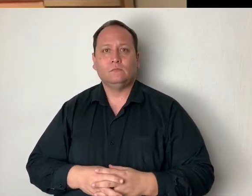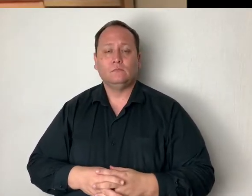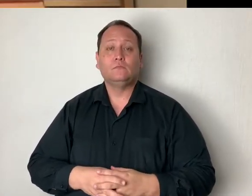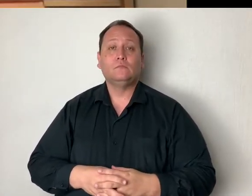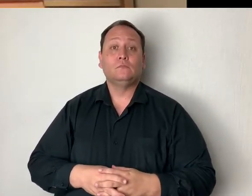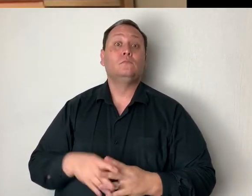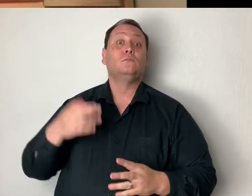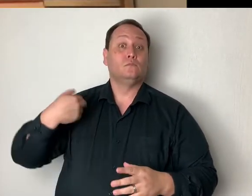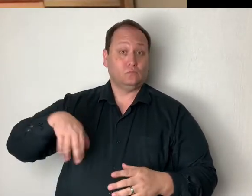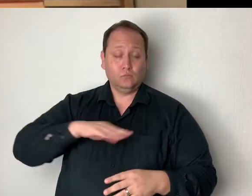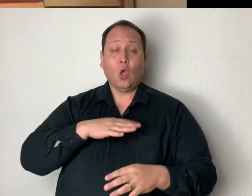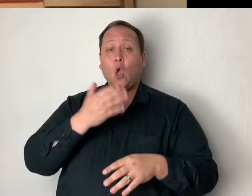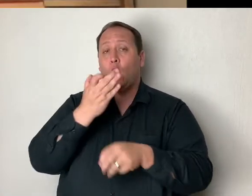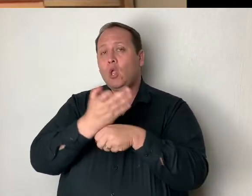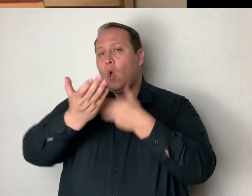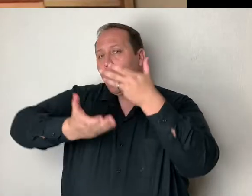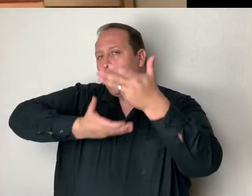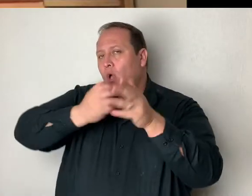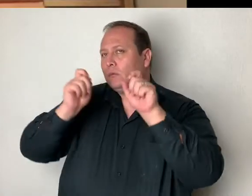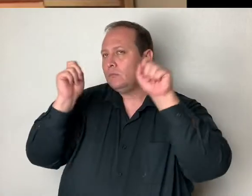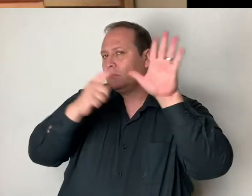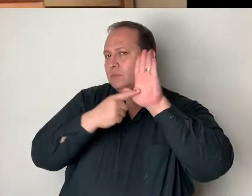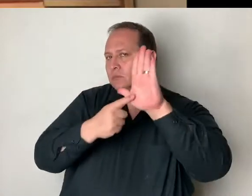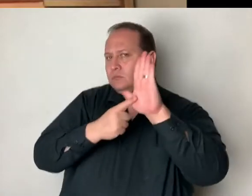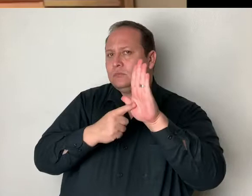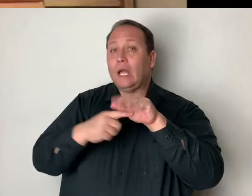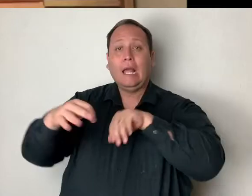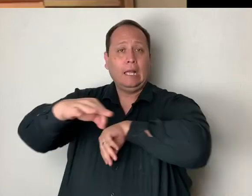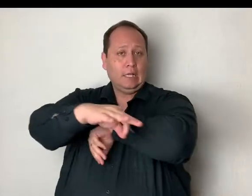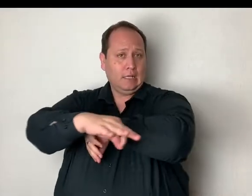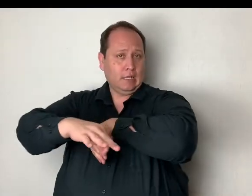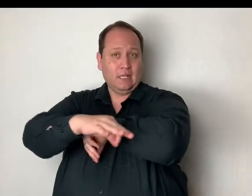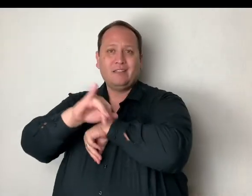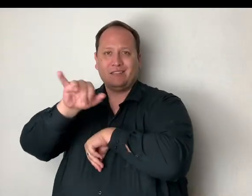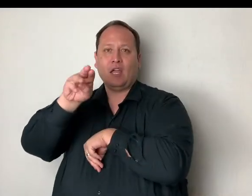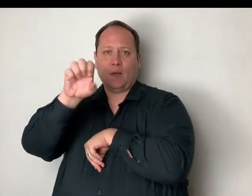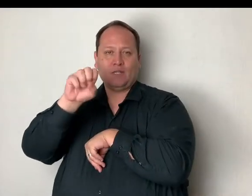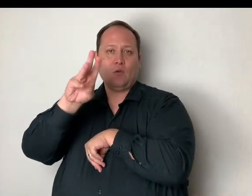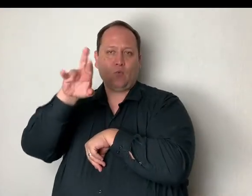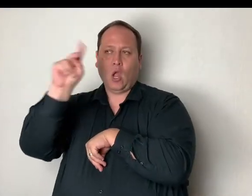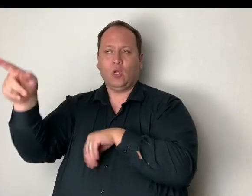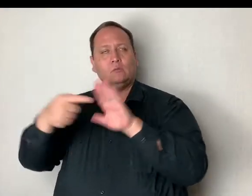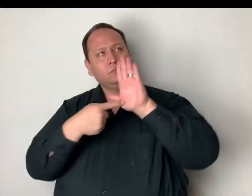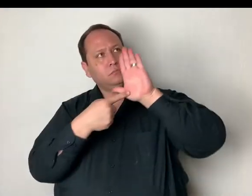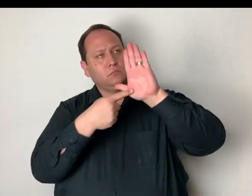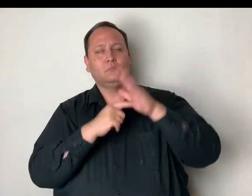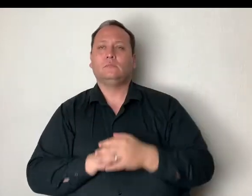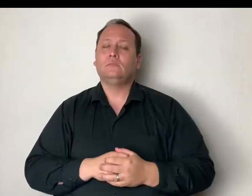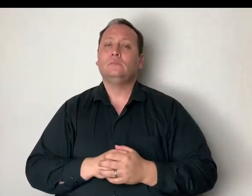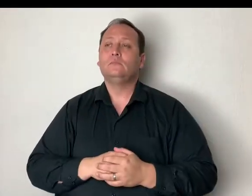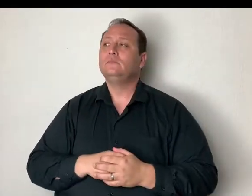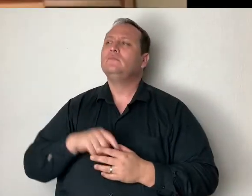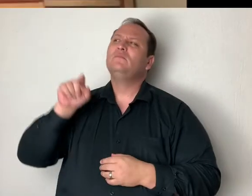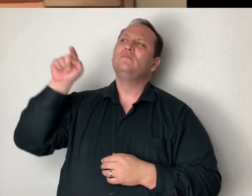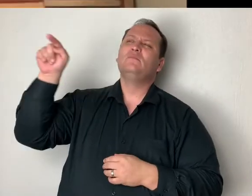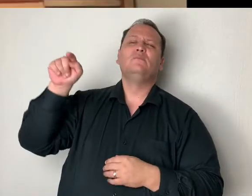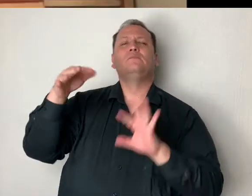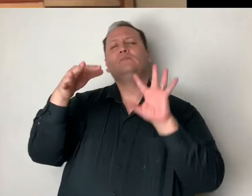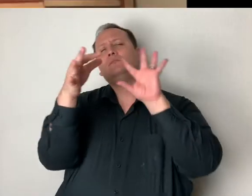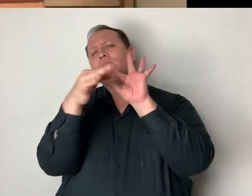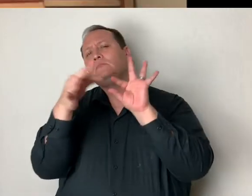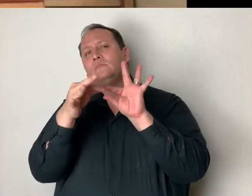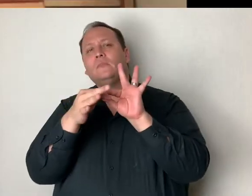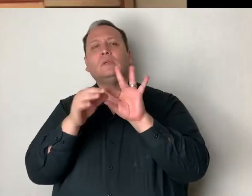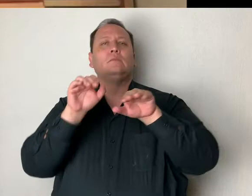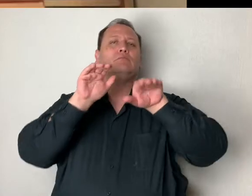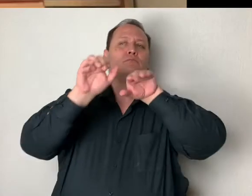ahora una presentación de nuestro arquitecto James Brown. Él va a explicar algo más de nuestra campaña, la campaña de